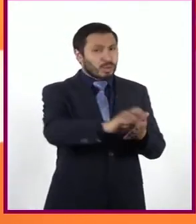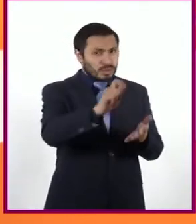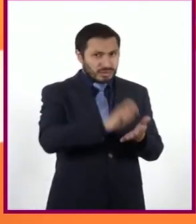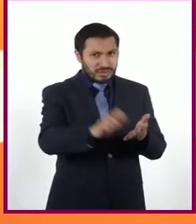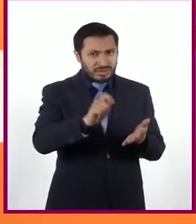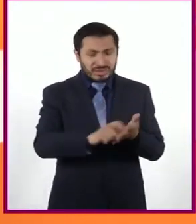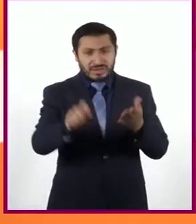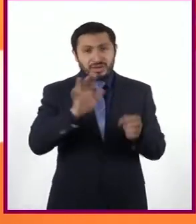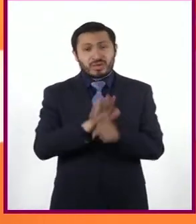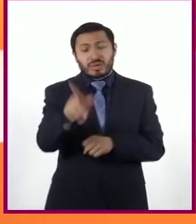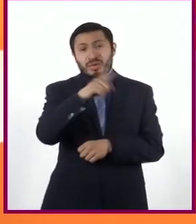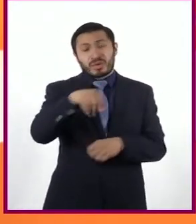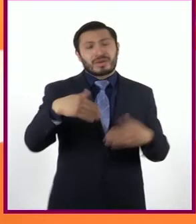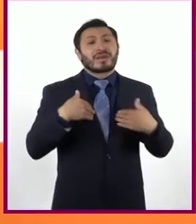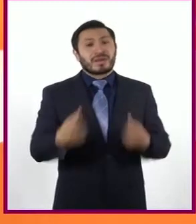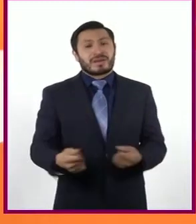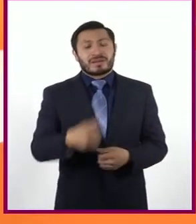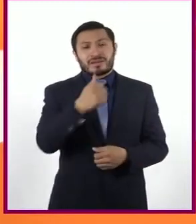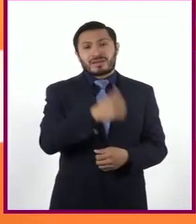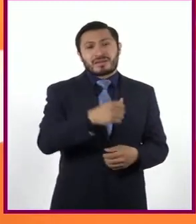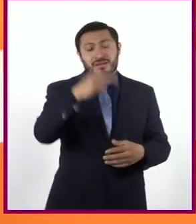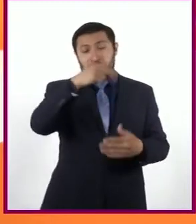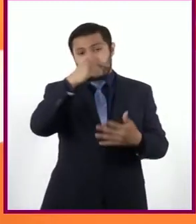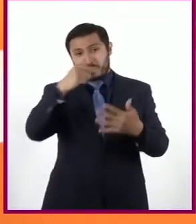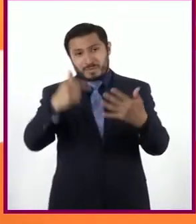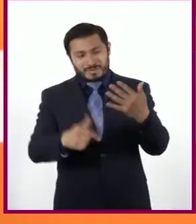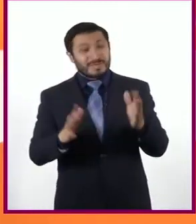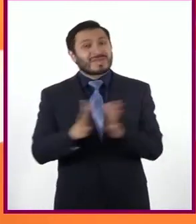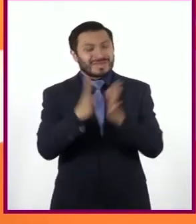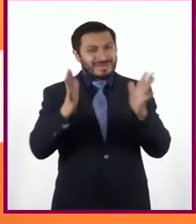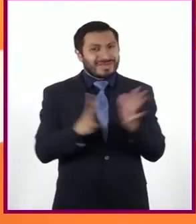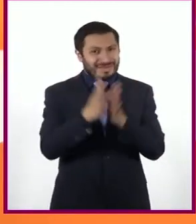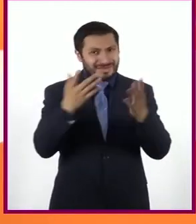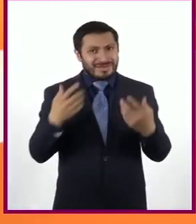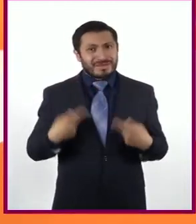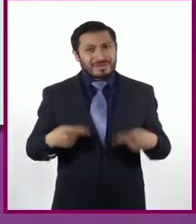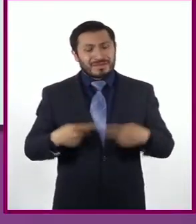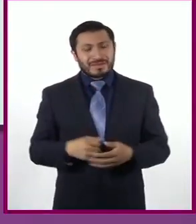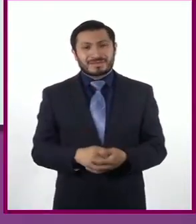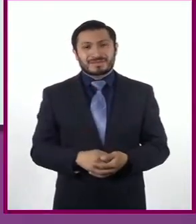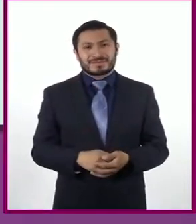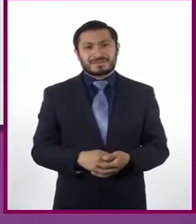que entienden por cada una de las dimensiones de la participación ciudadana.